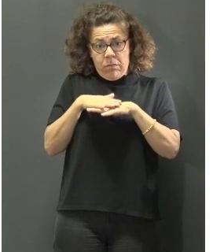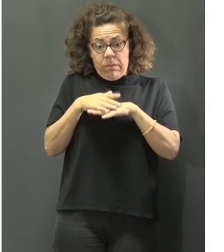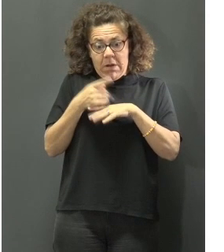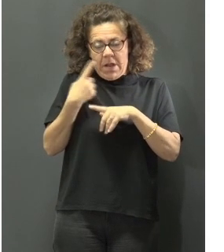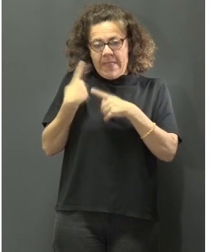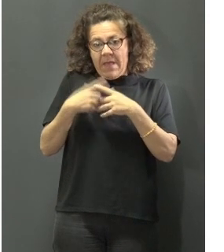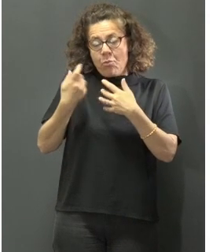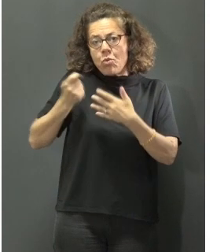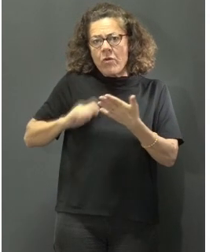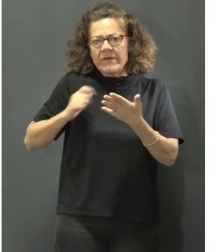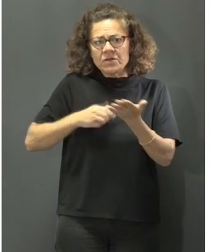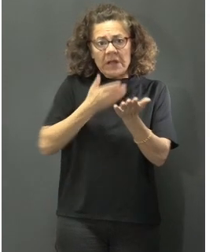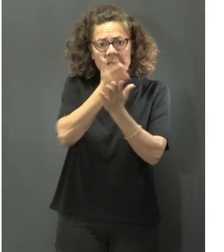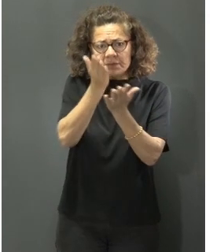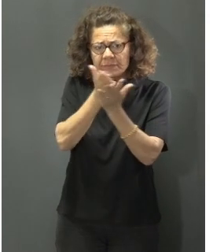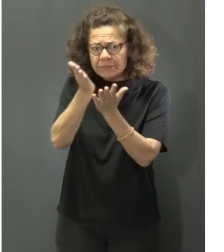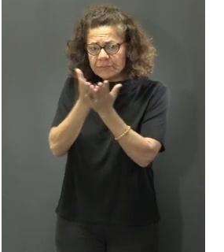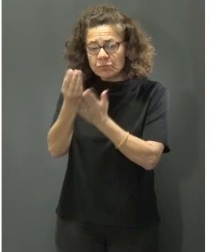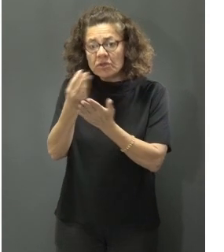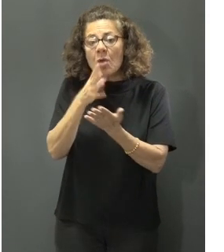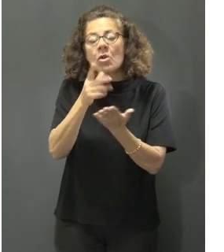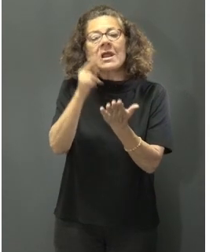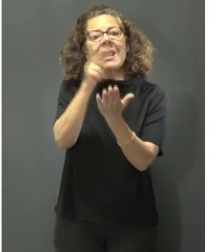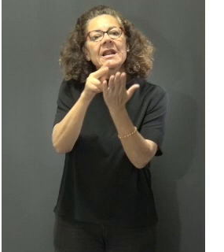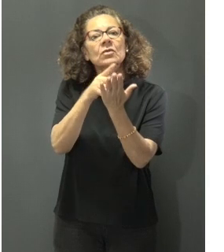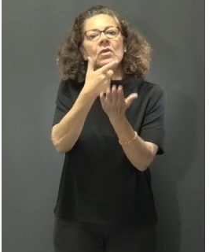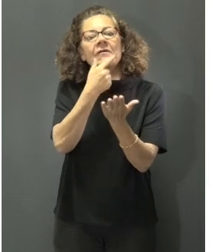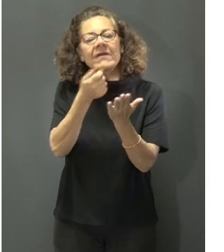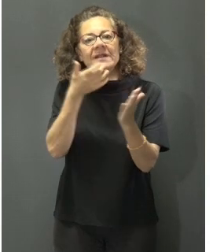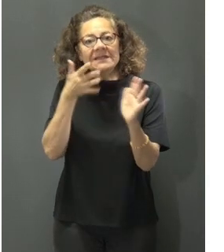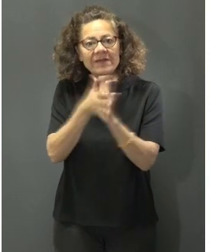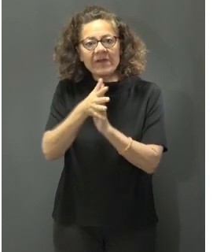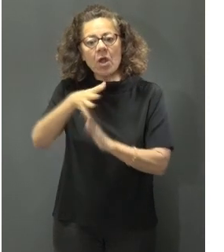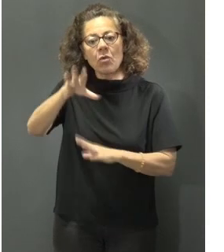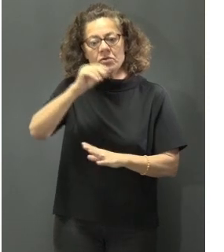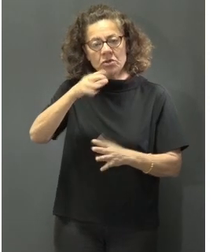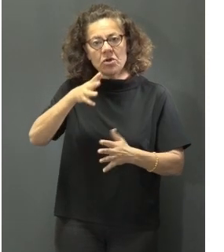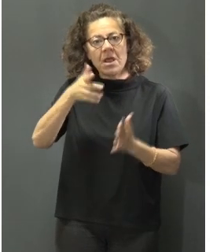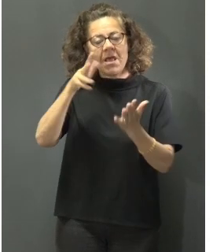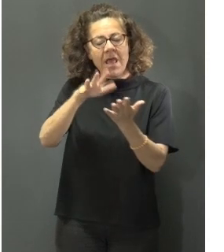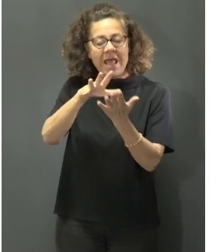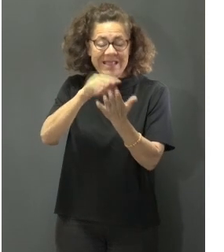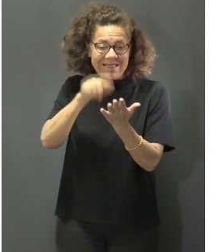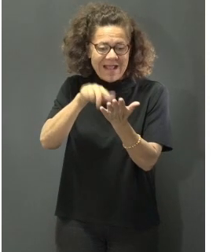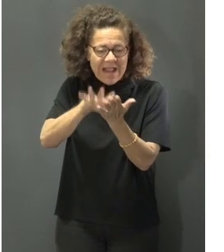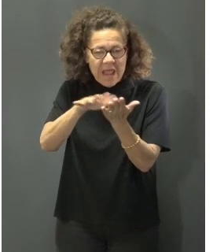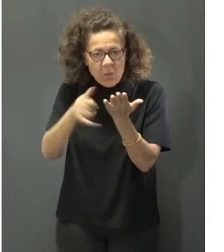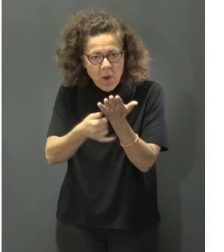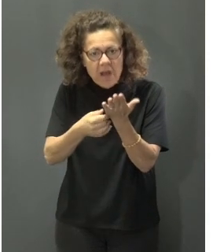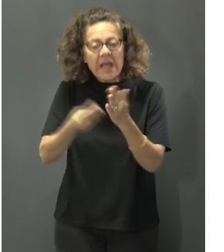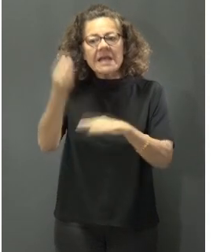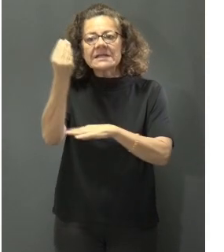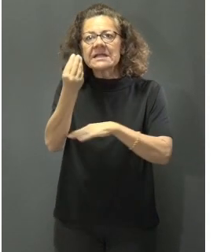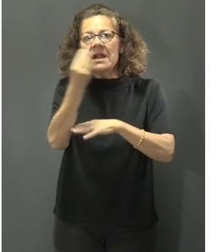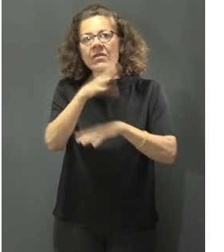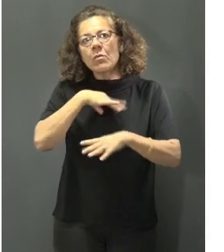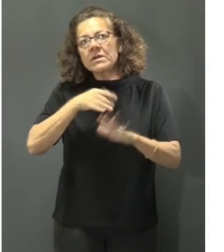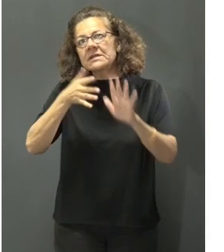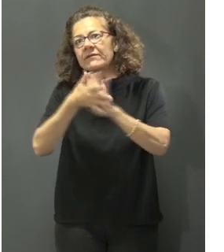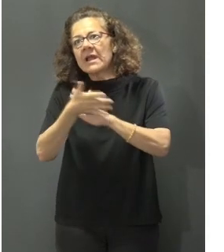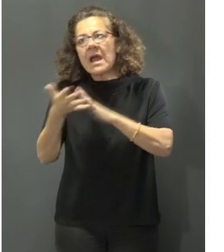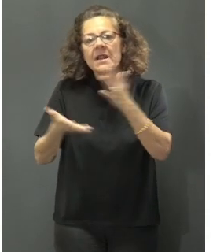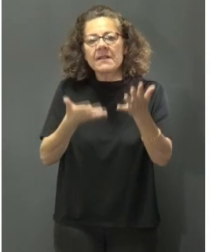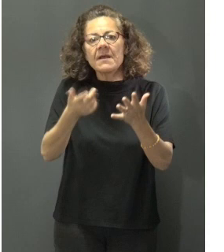múltiples profesionales, porque la lectura fácil implica comprensión, expresión del lenguaje, la señalización a lo mejor implica